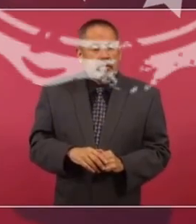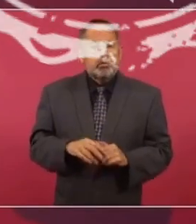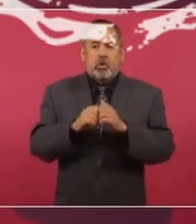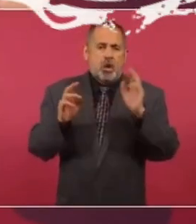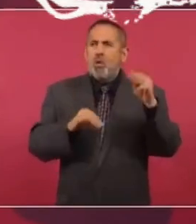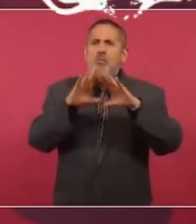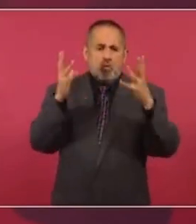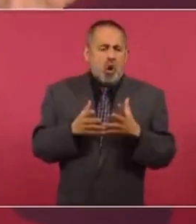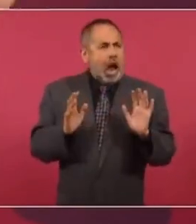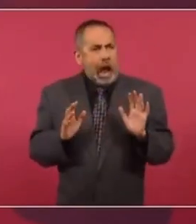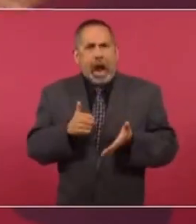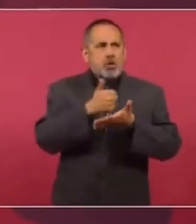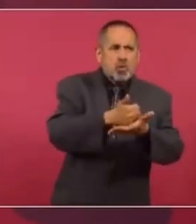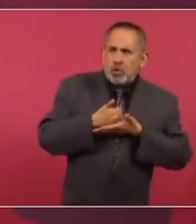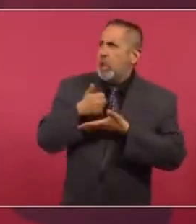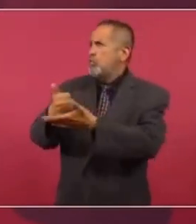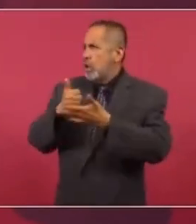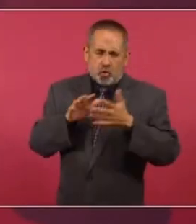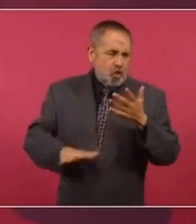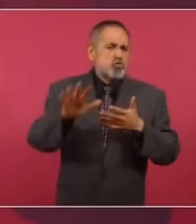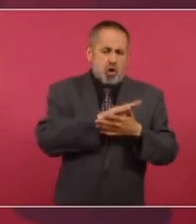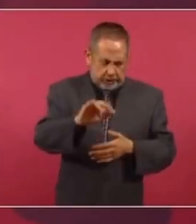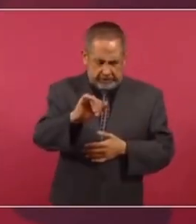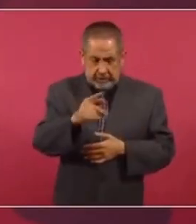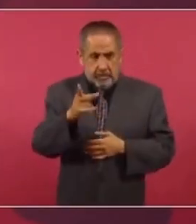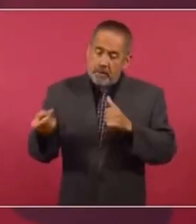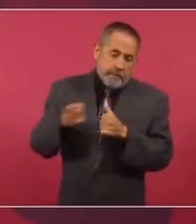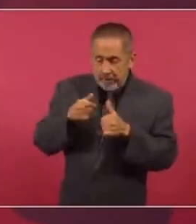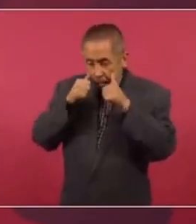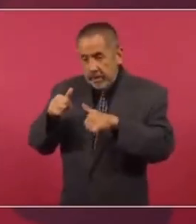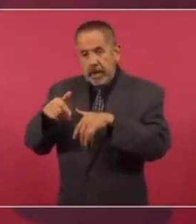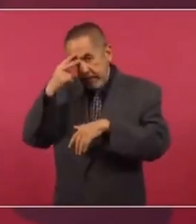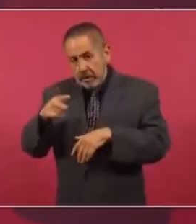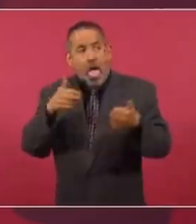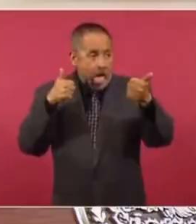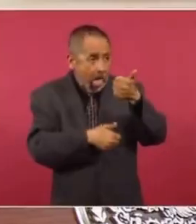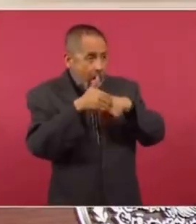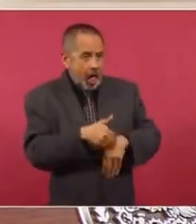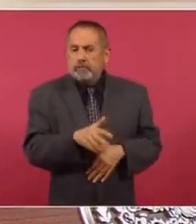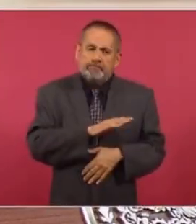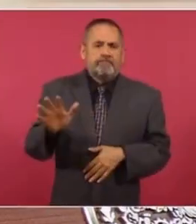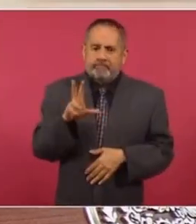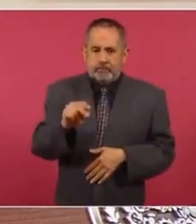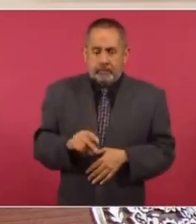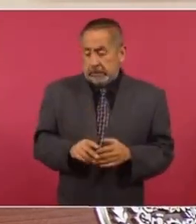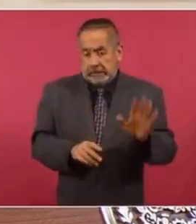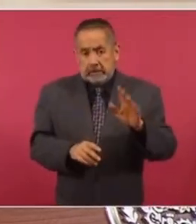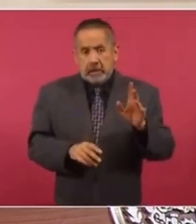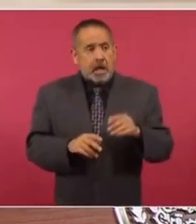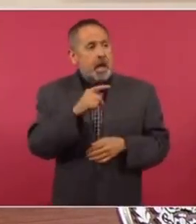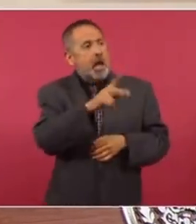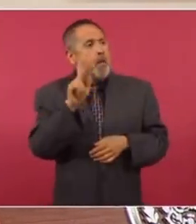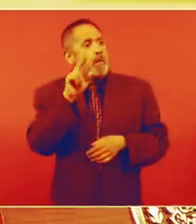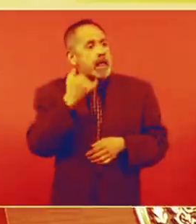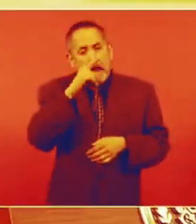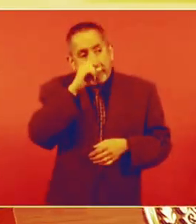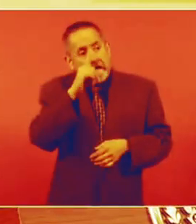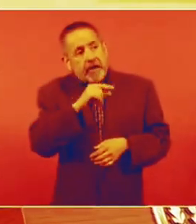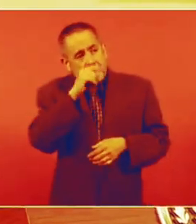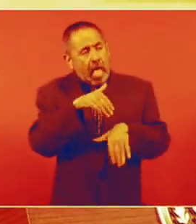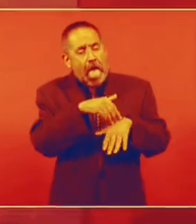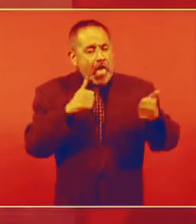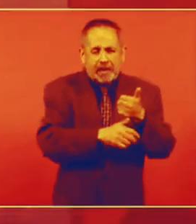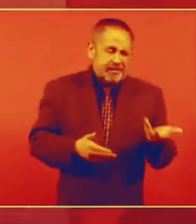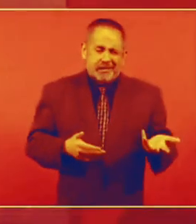En el concierto de las naciones tenemos que ayudarnos mutuamente, pero no someternos, y menos a estrategias fallidas. ¿Cómo le vamos a dejar a